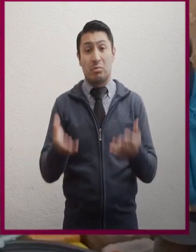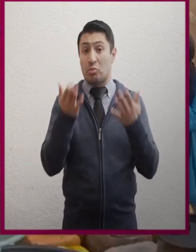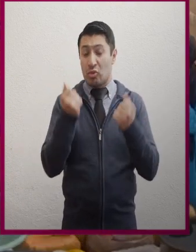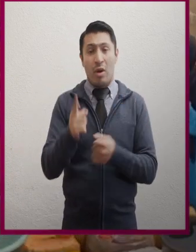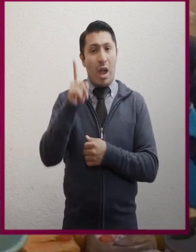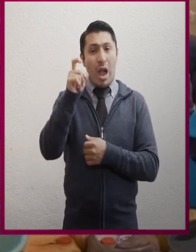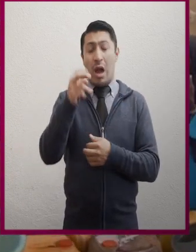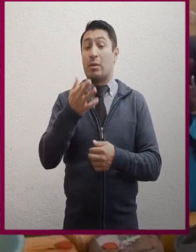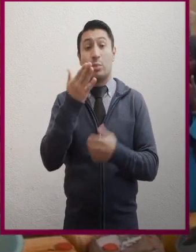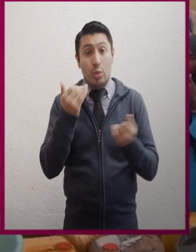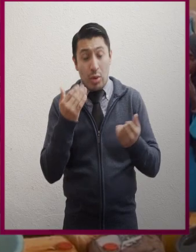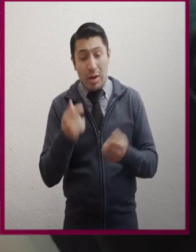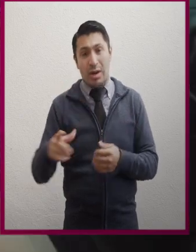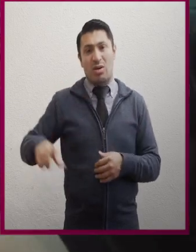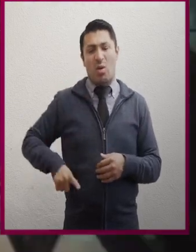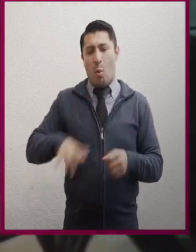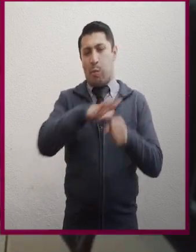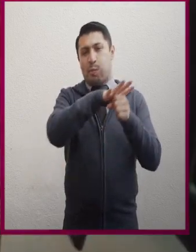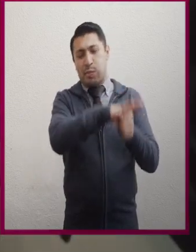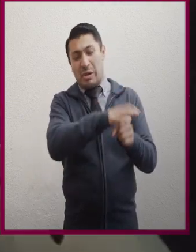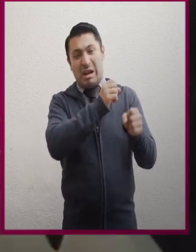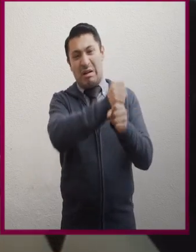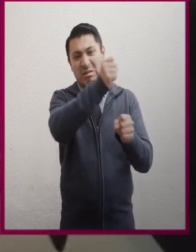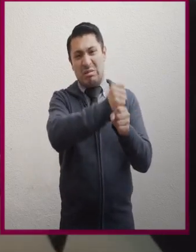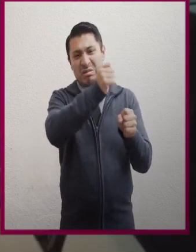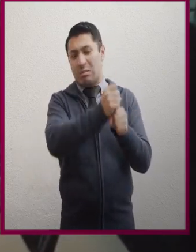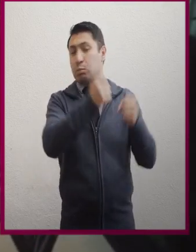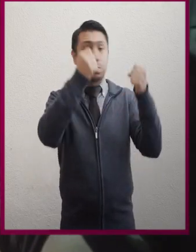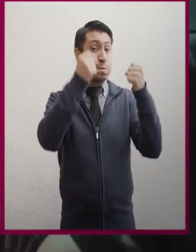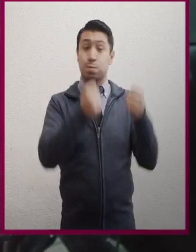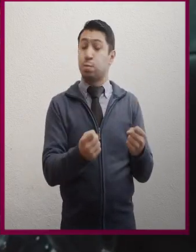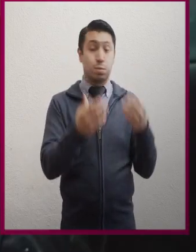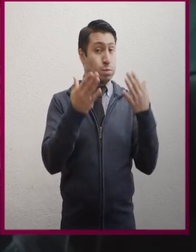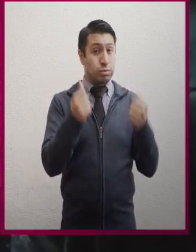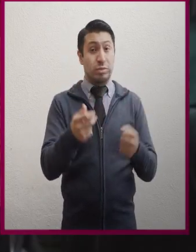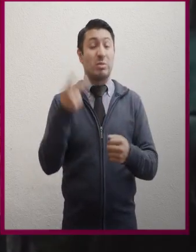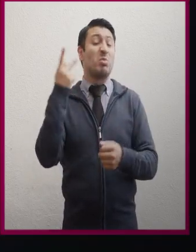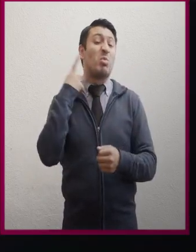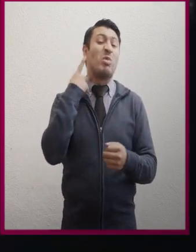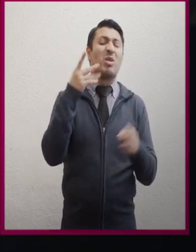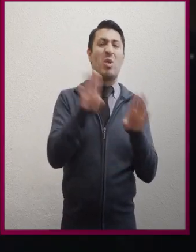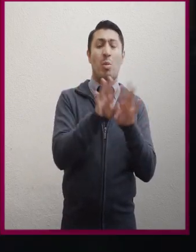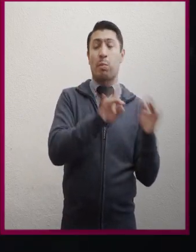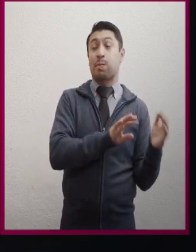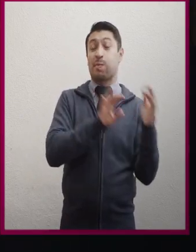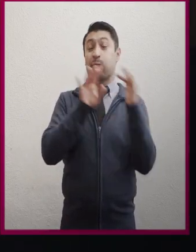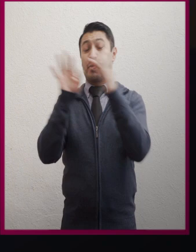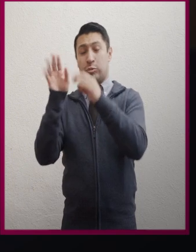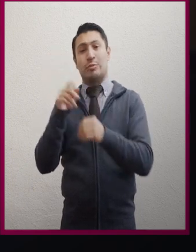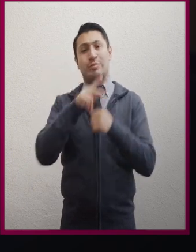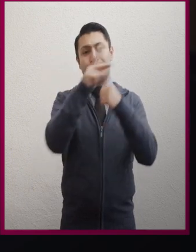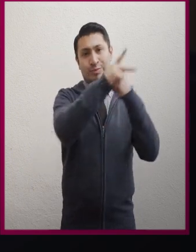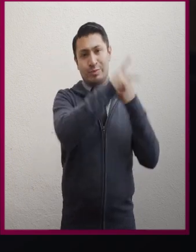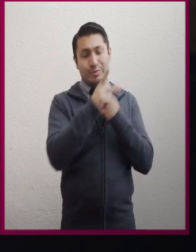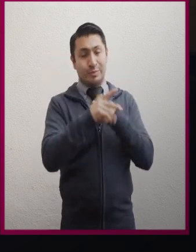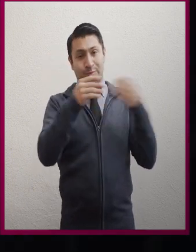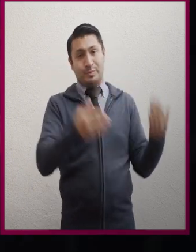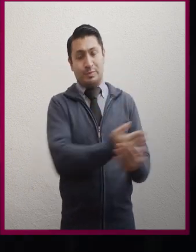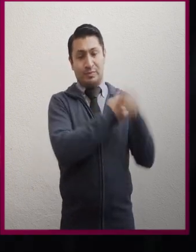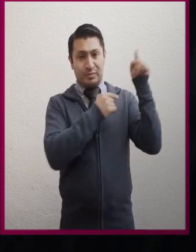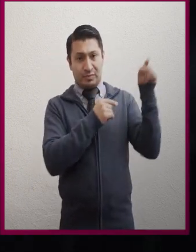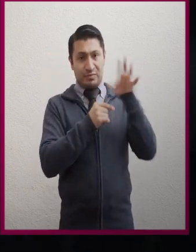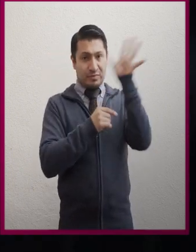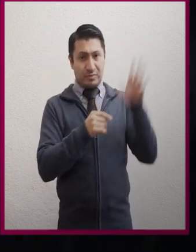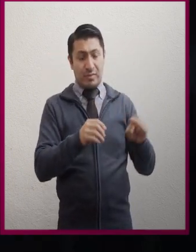recursos, principalmente de agua, los gobiernos represivos, la violencia, la inseguridad y las políticas migratorias, tanto de